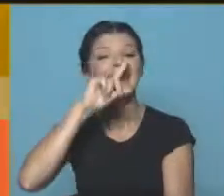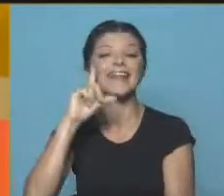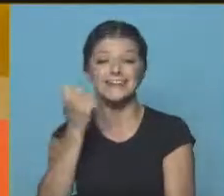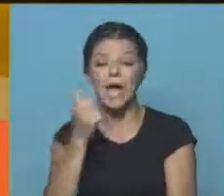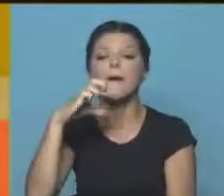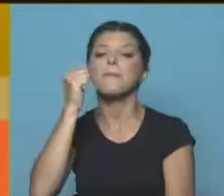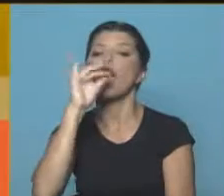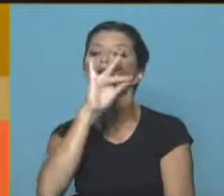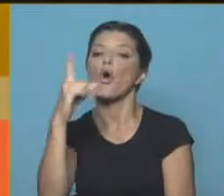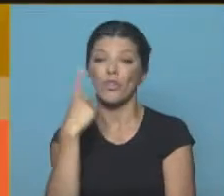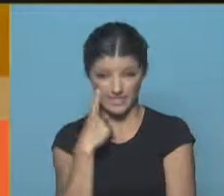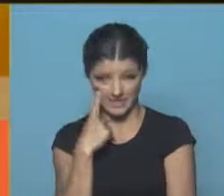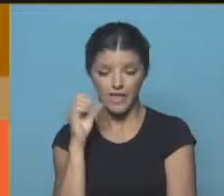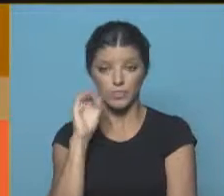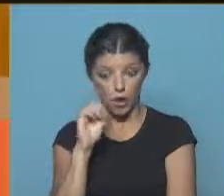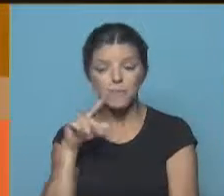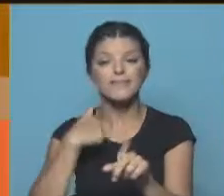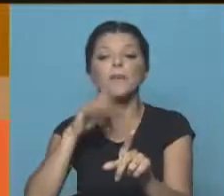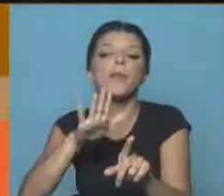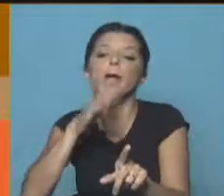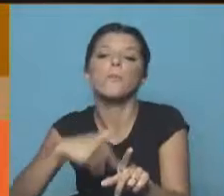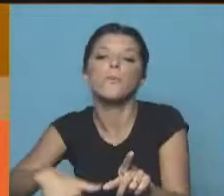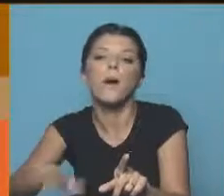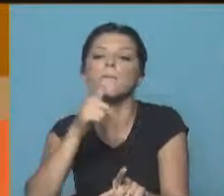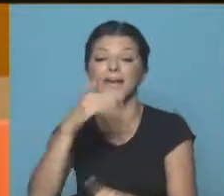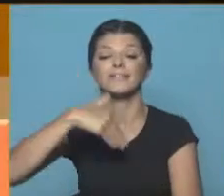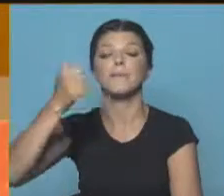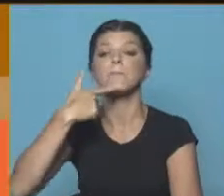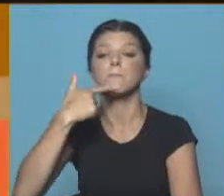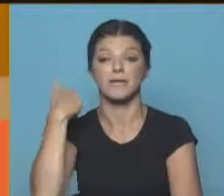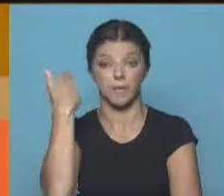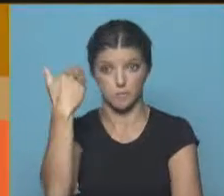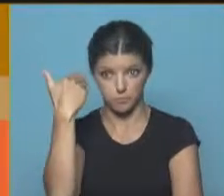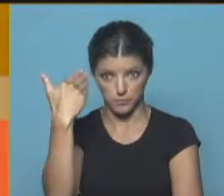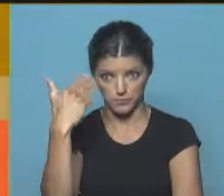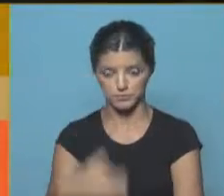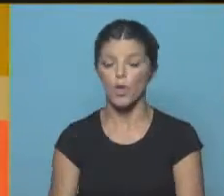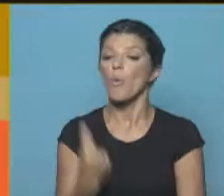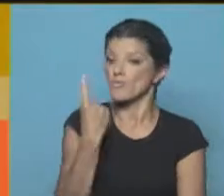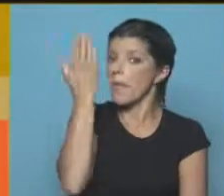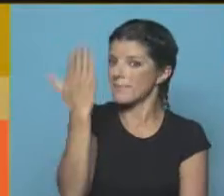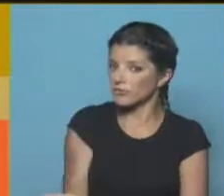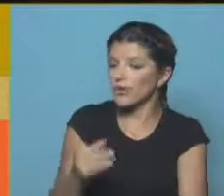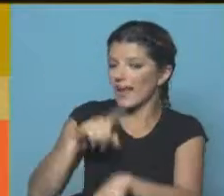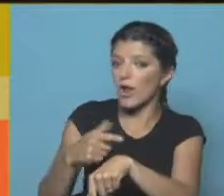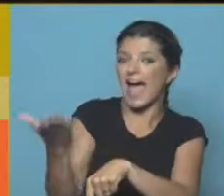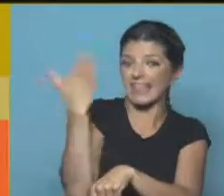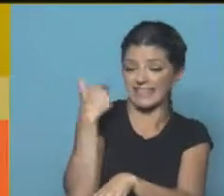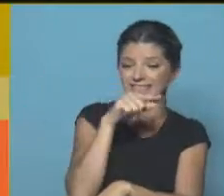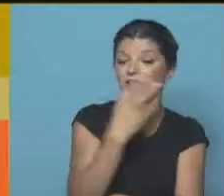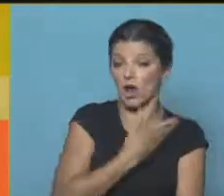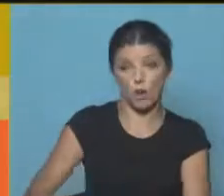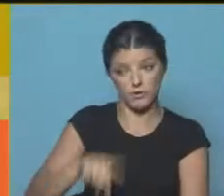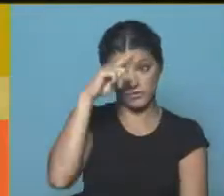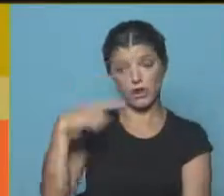en instantes nada más hable el líder del Frente Renovador, Sergio Massa, un hombre que en las últimas horas fue atacado por el Gobierno Nacional y